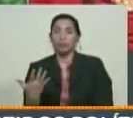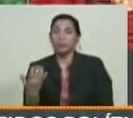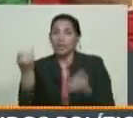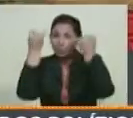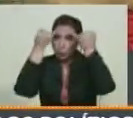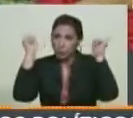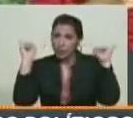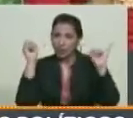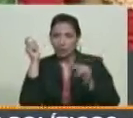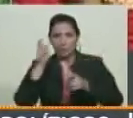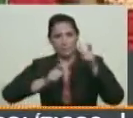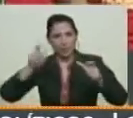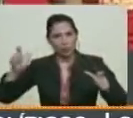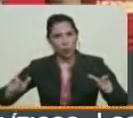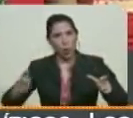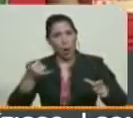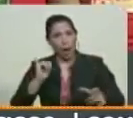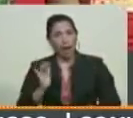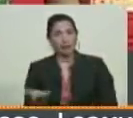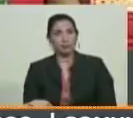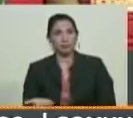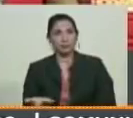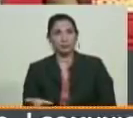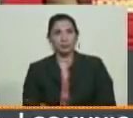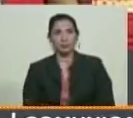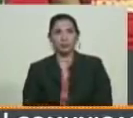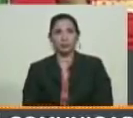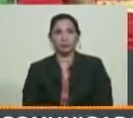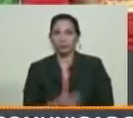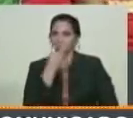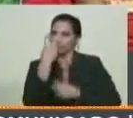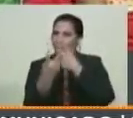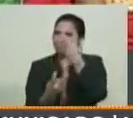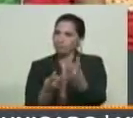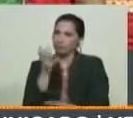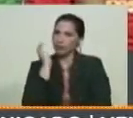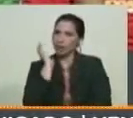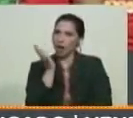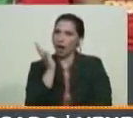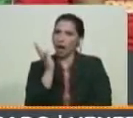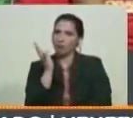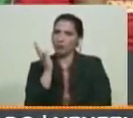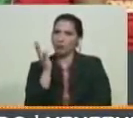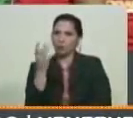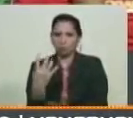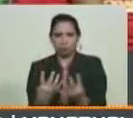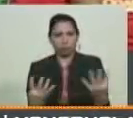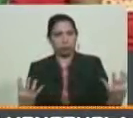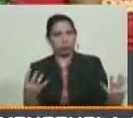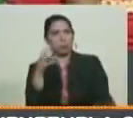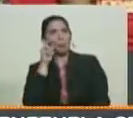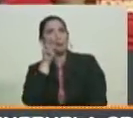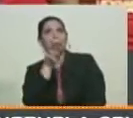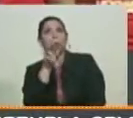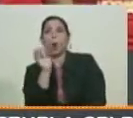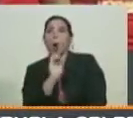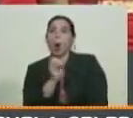allí, gente que fue a ver el acto, o gente que estaba